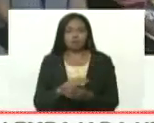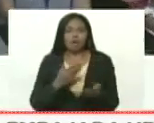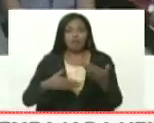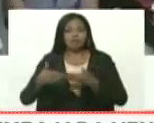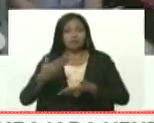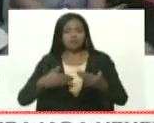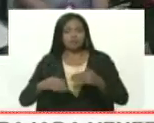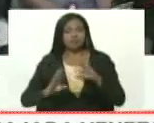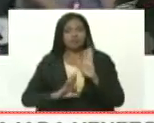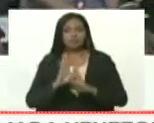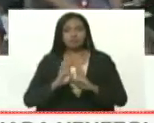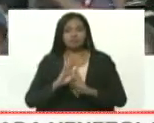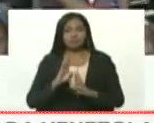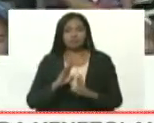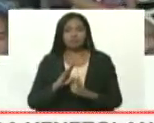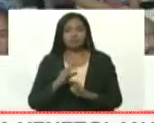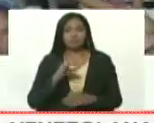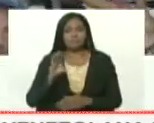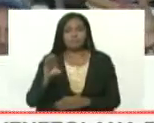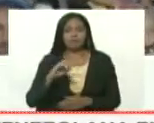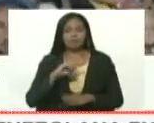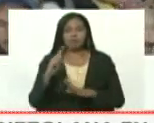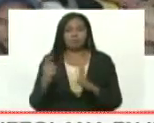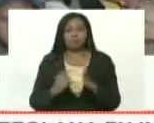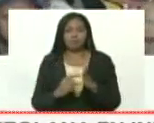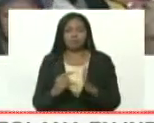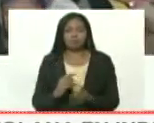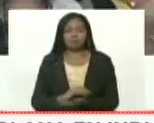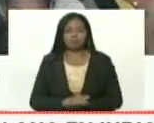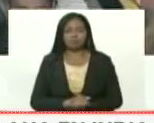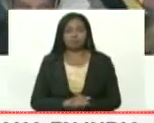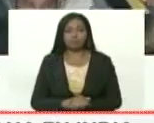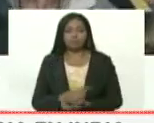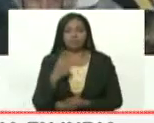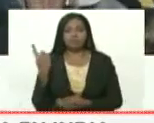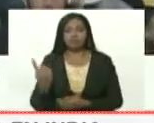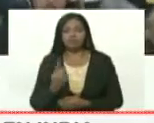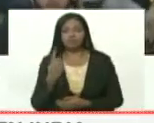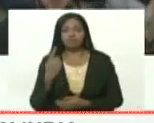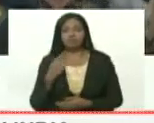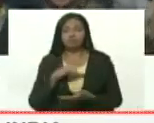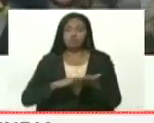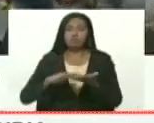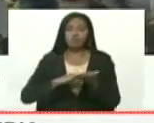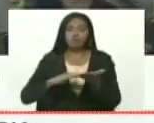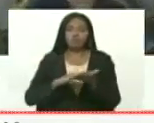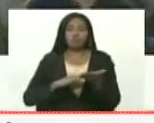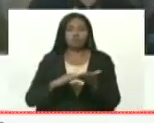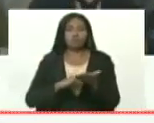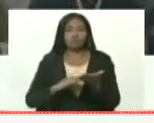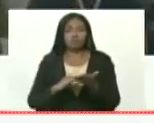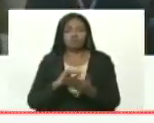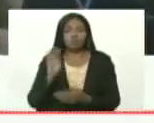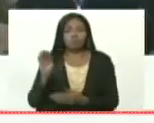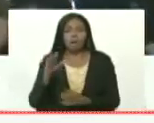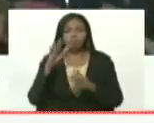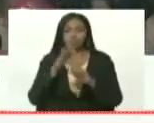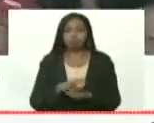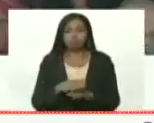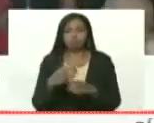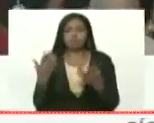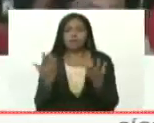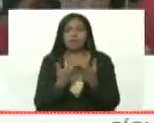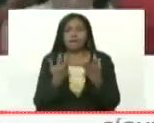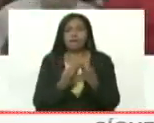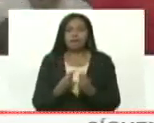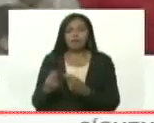servicio del desarrollo de un país entero, de la solución, ¿no? Sobre todo un país sometido a una guerra